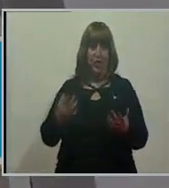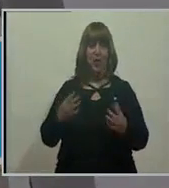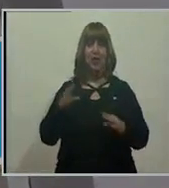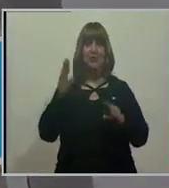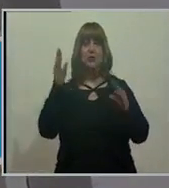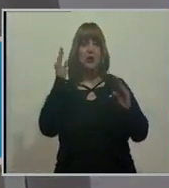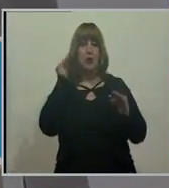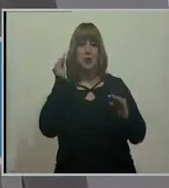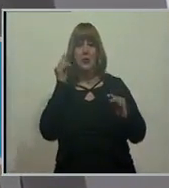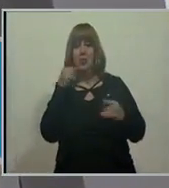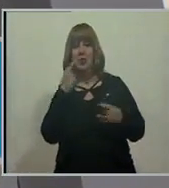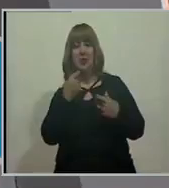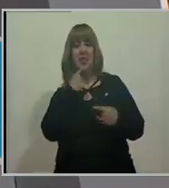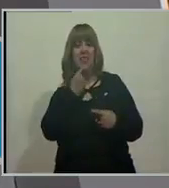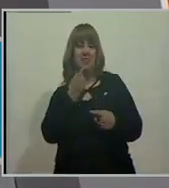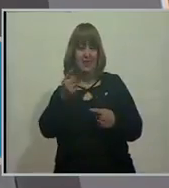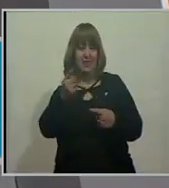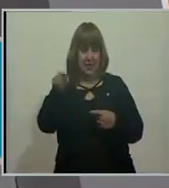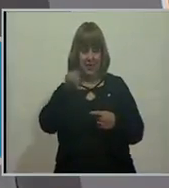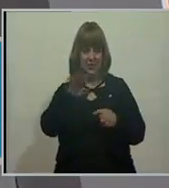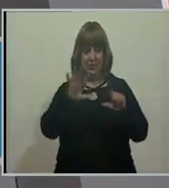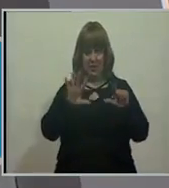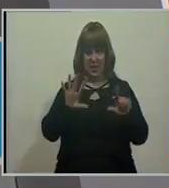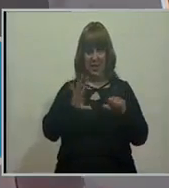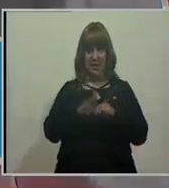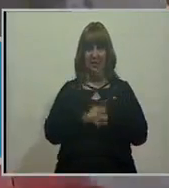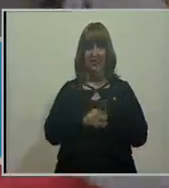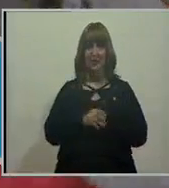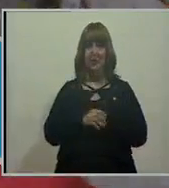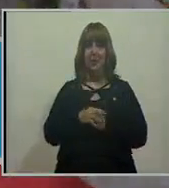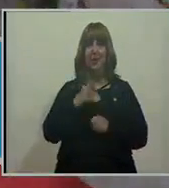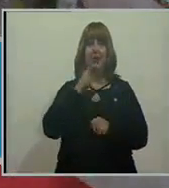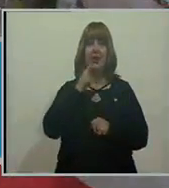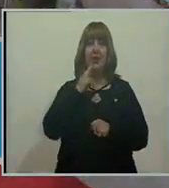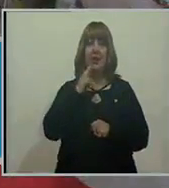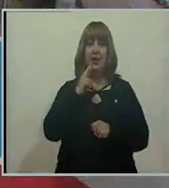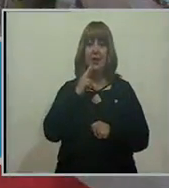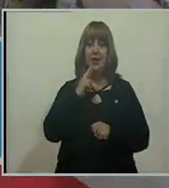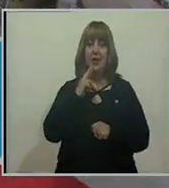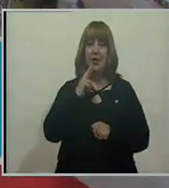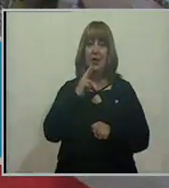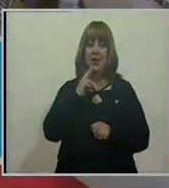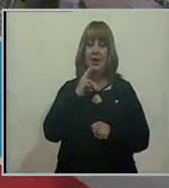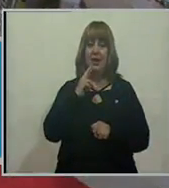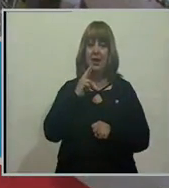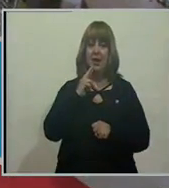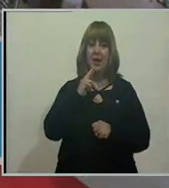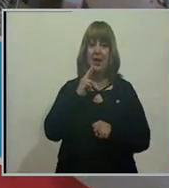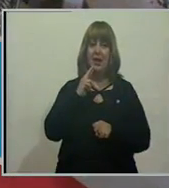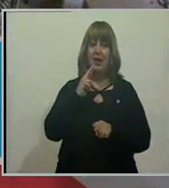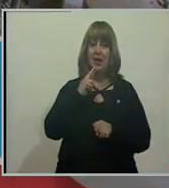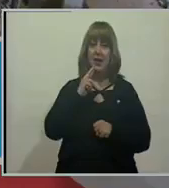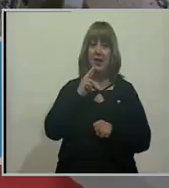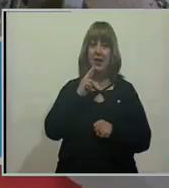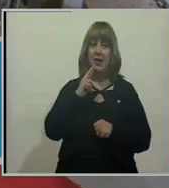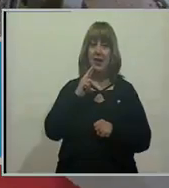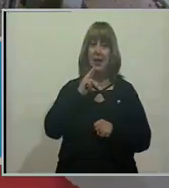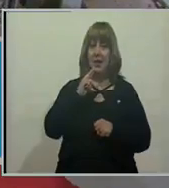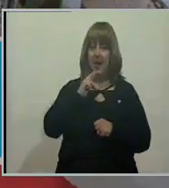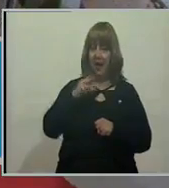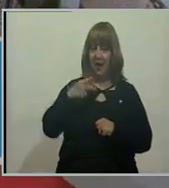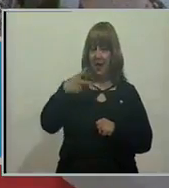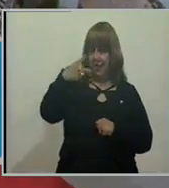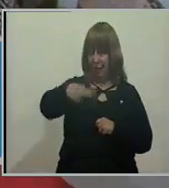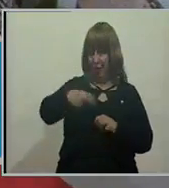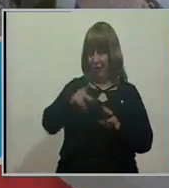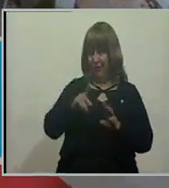lindo escucharlas. Perdón, ¿que era algún... perdón que interrumpa. Dijo que si interrumpía, sí, se jubilaba, yo... así que toma nota. Ay, chicos, se nos va